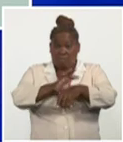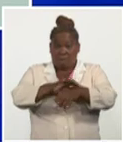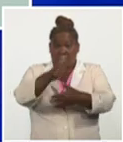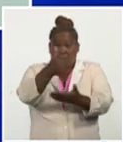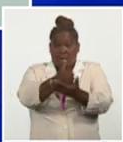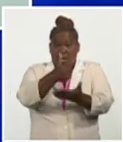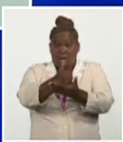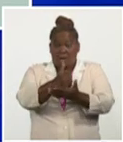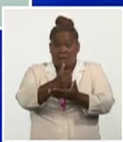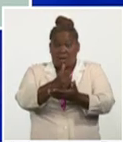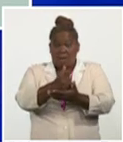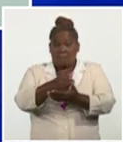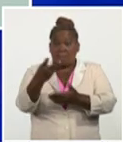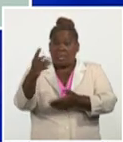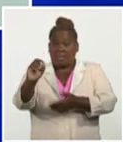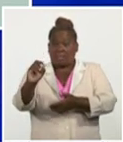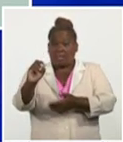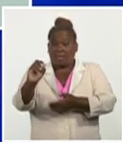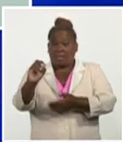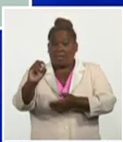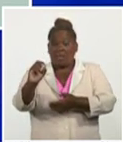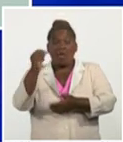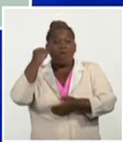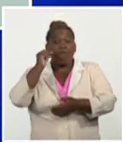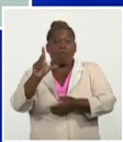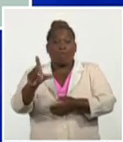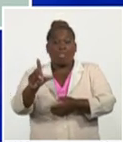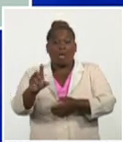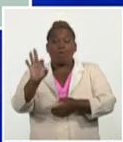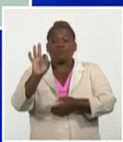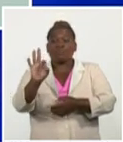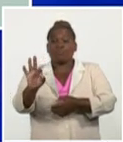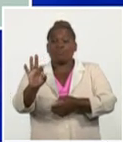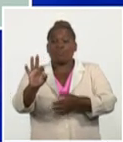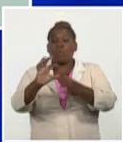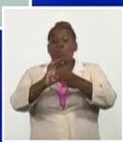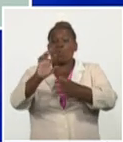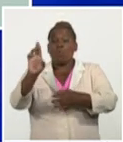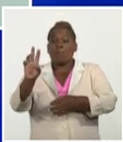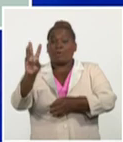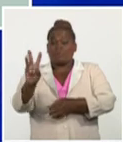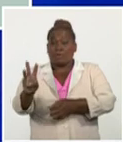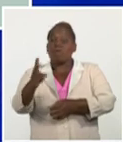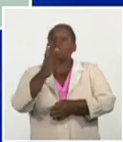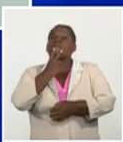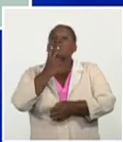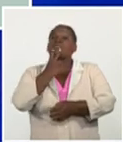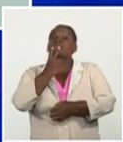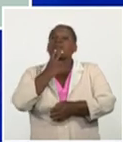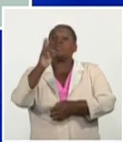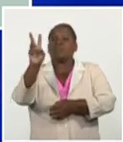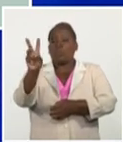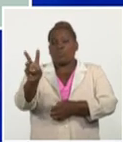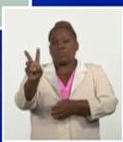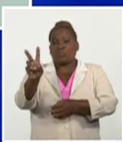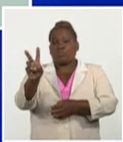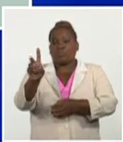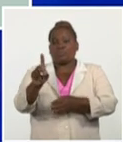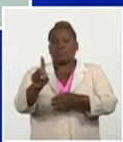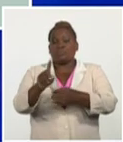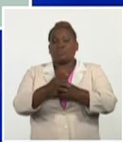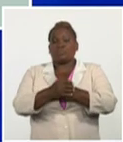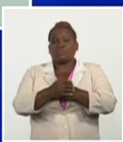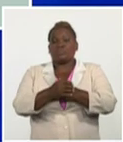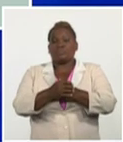ayer, Florida con 8, Guaymaro 3 y Vertientes 1. Las Tunas, que como dijimos